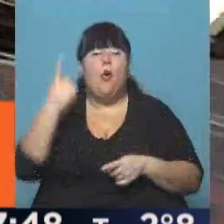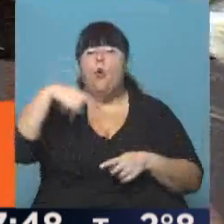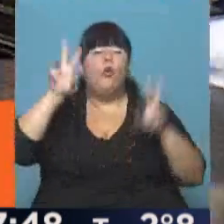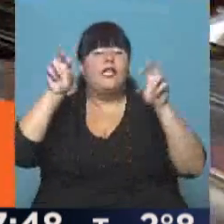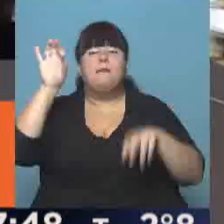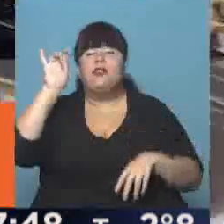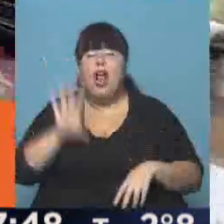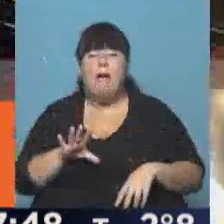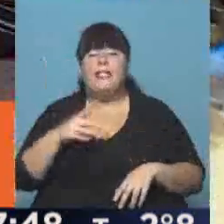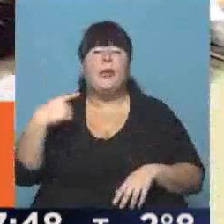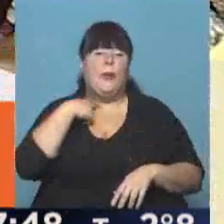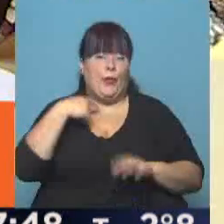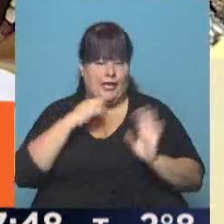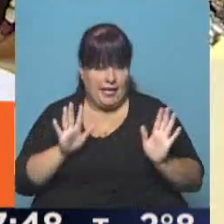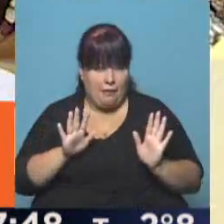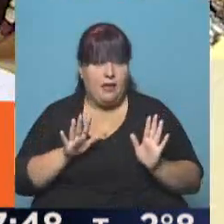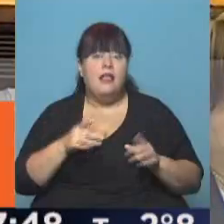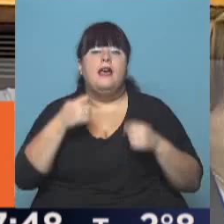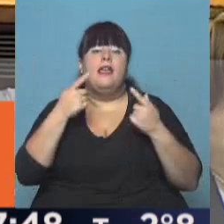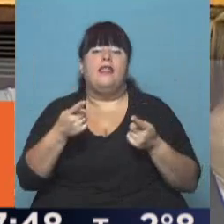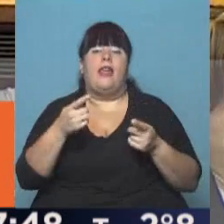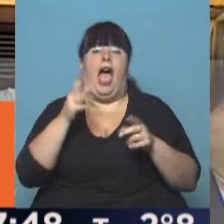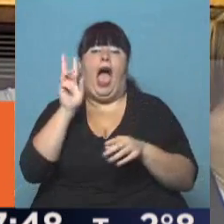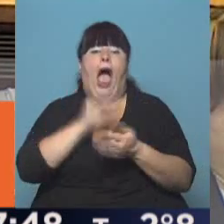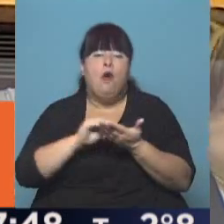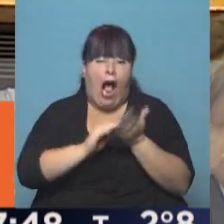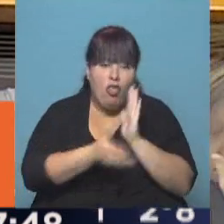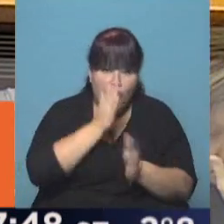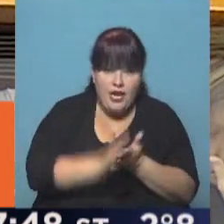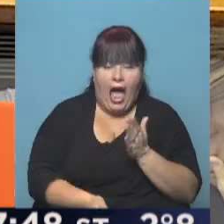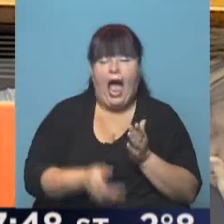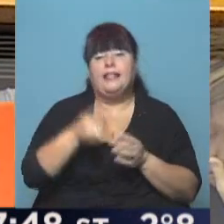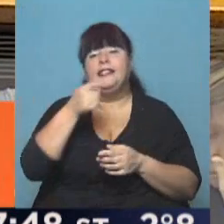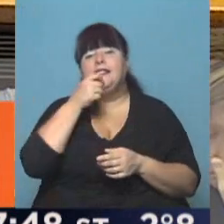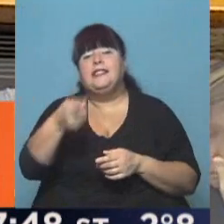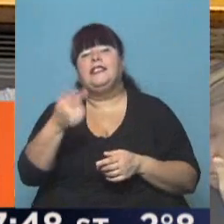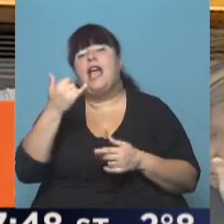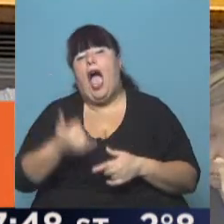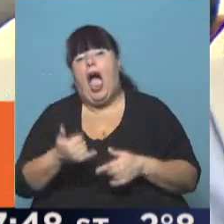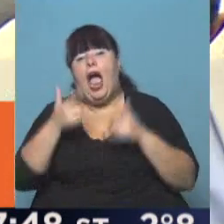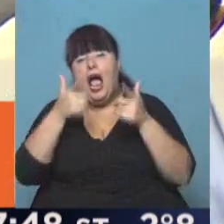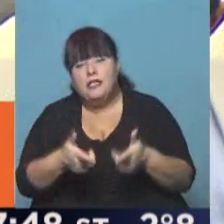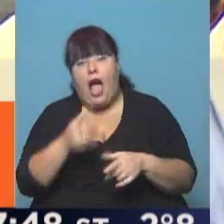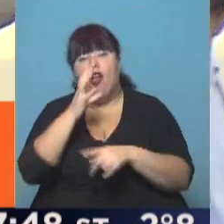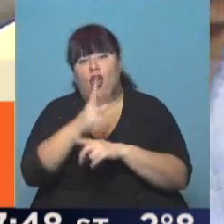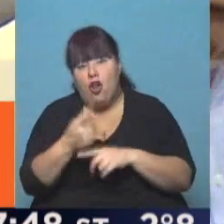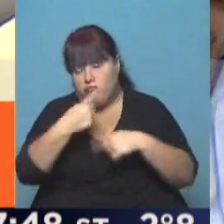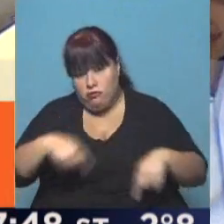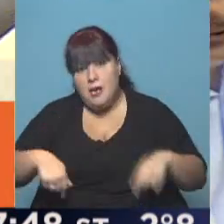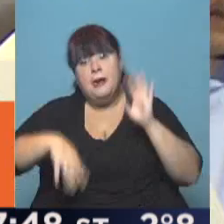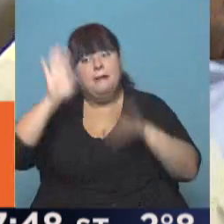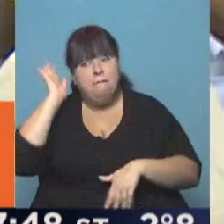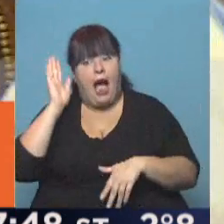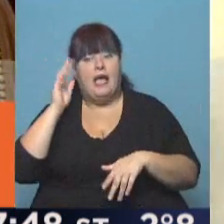tema el tema víctimas, que garantiza el patrocinio jurídico gratuito a quienes padecen hechos delictivos y les confiere